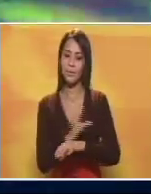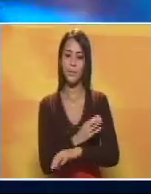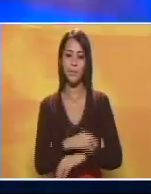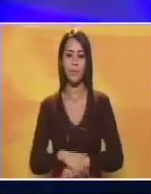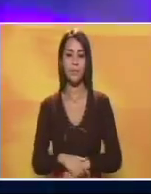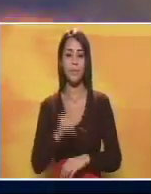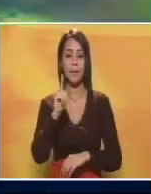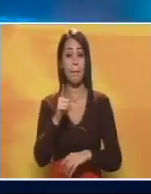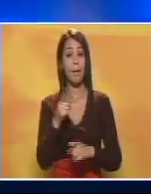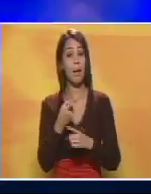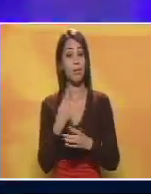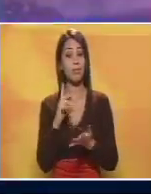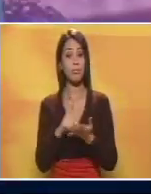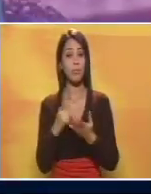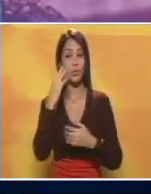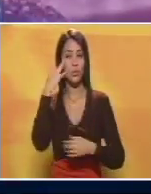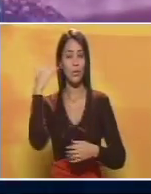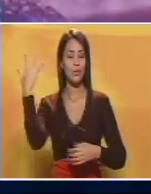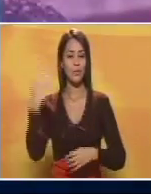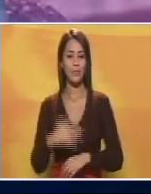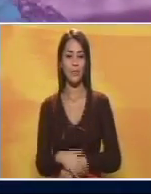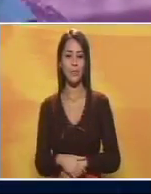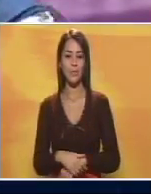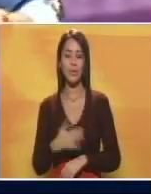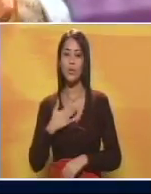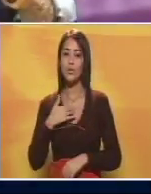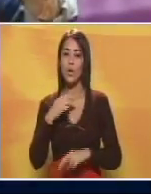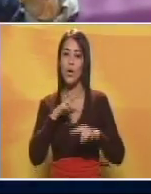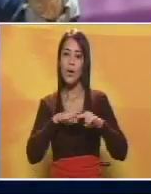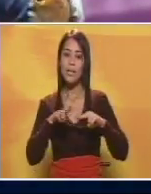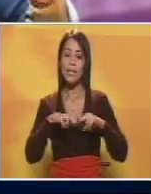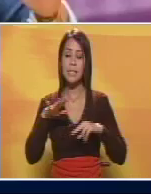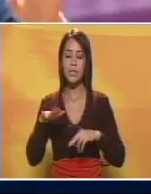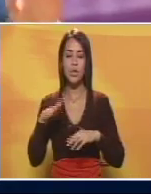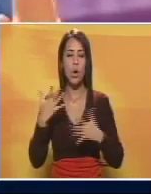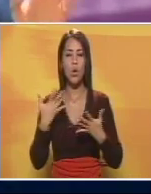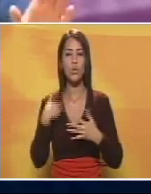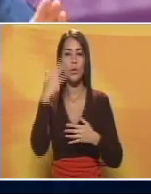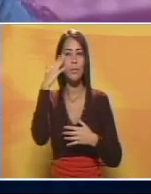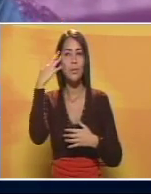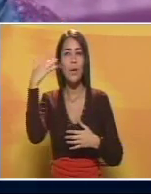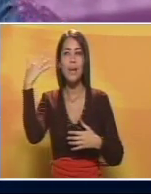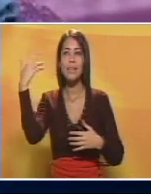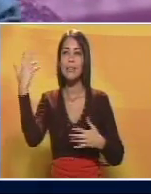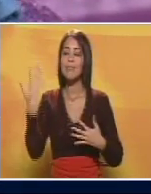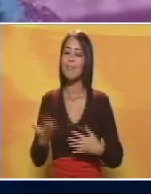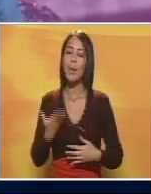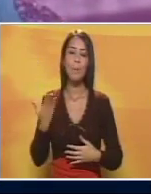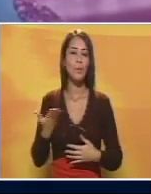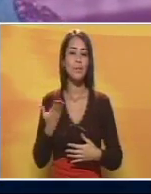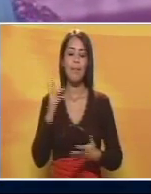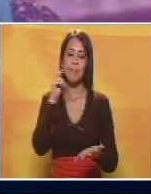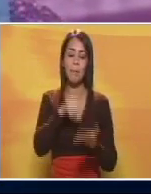confesó que está cumpliendo un sueño. Desde muy niño, uno de mis sueños más grandes siempre fue ir a un